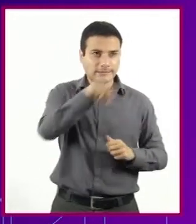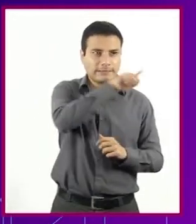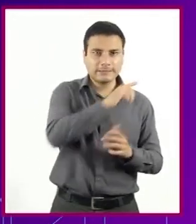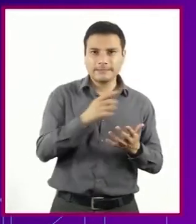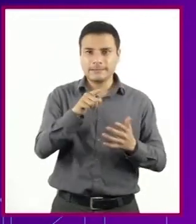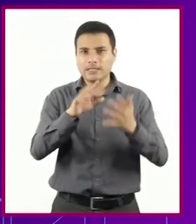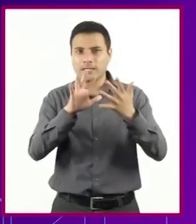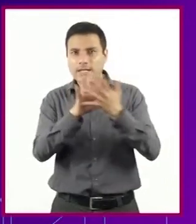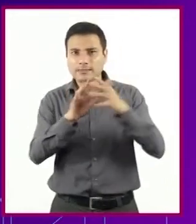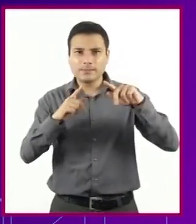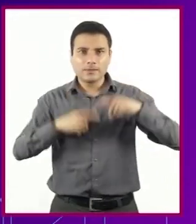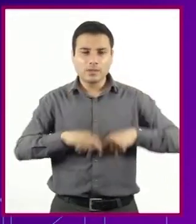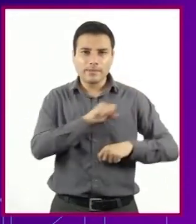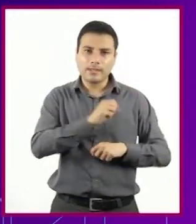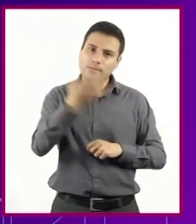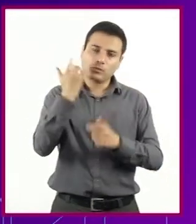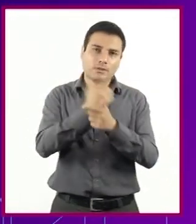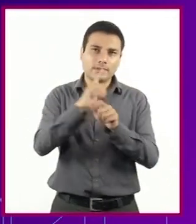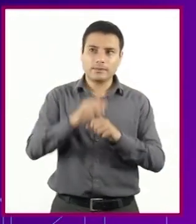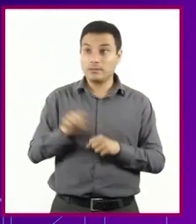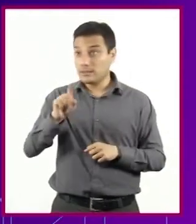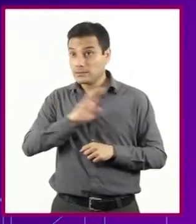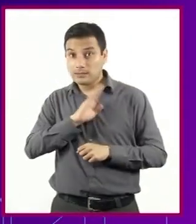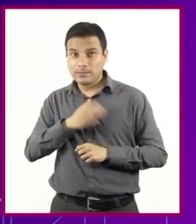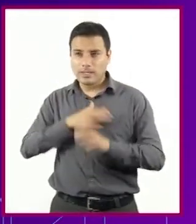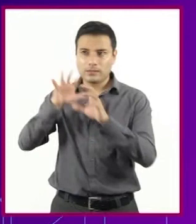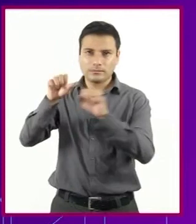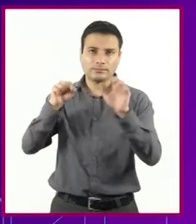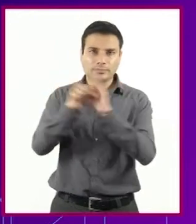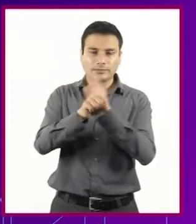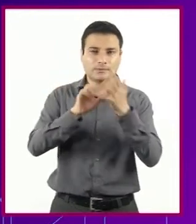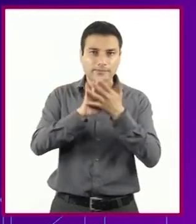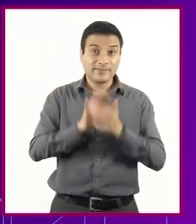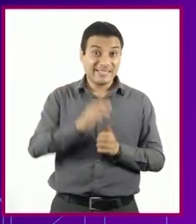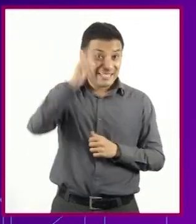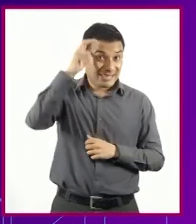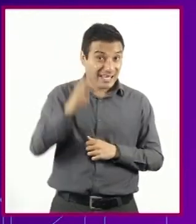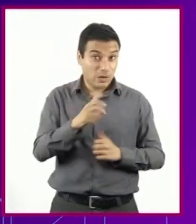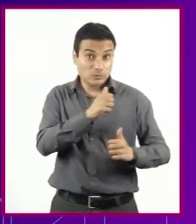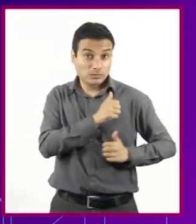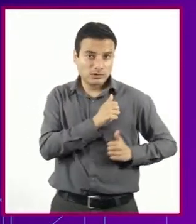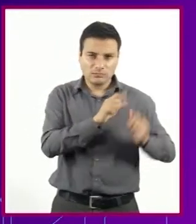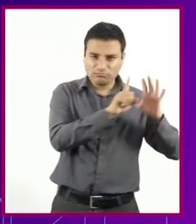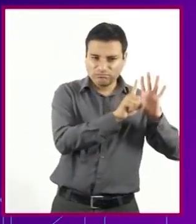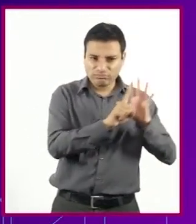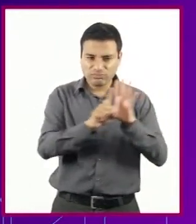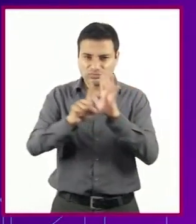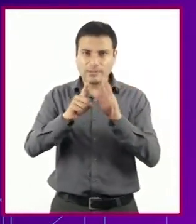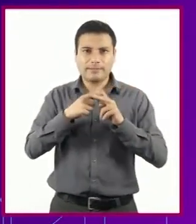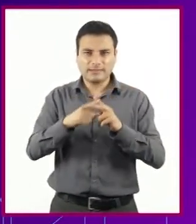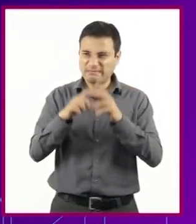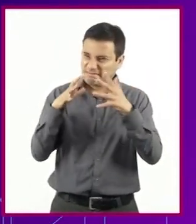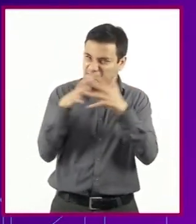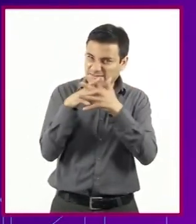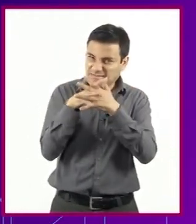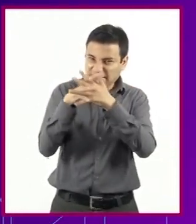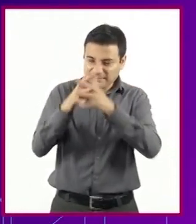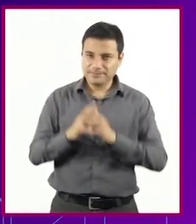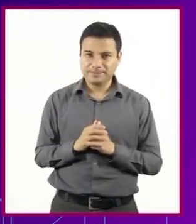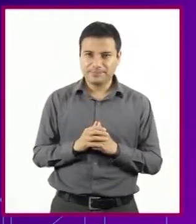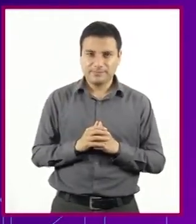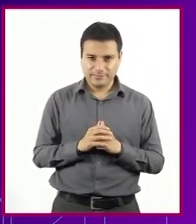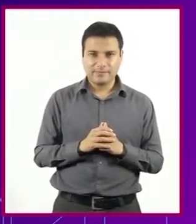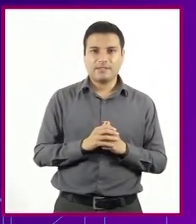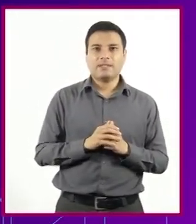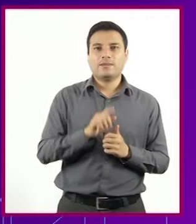Dolores y encarcelaron a los españoles. Hidalgo y su ejército iniciaron un recorrido por el Bajío. De